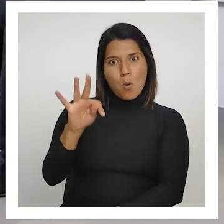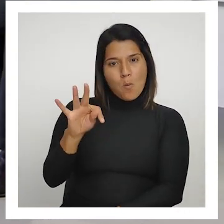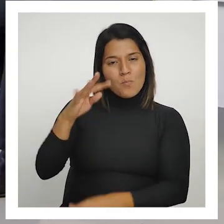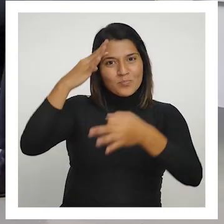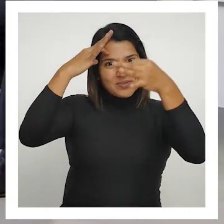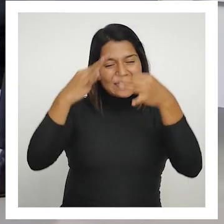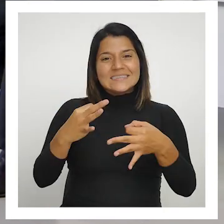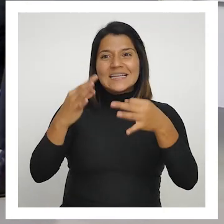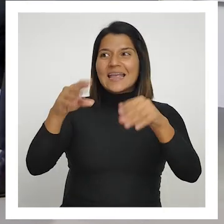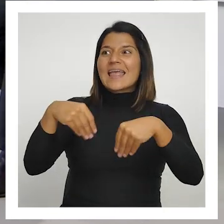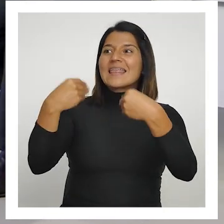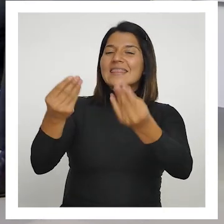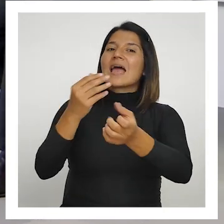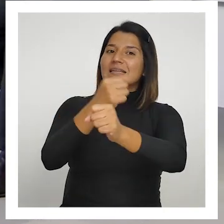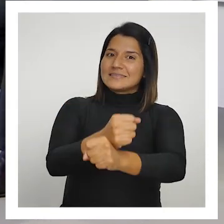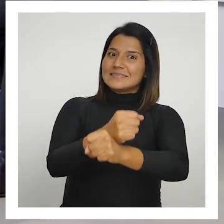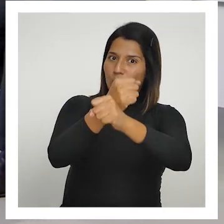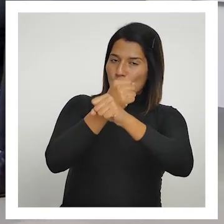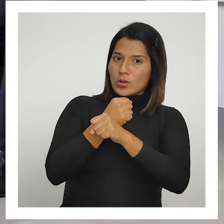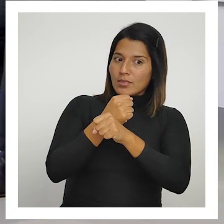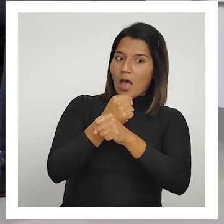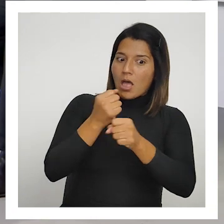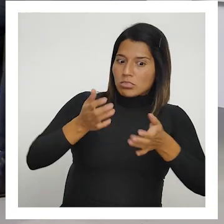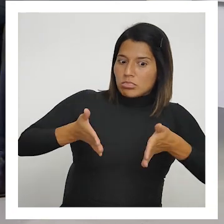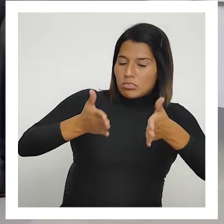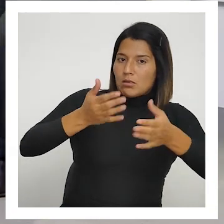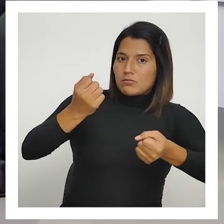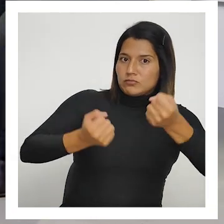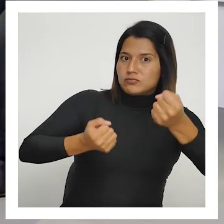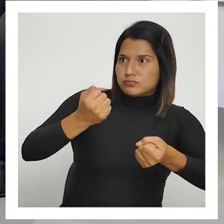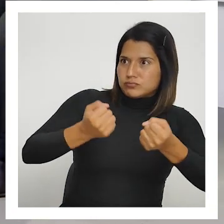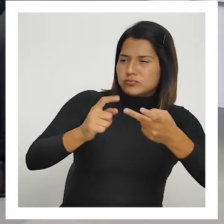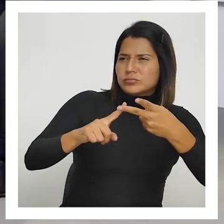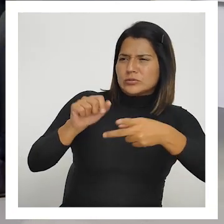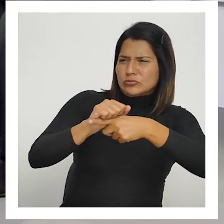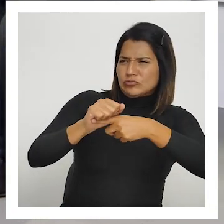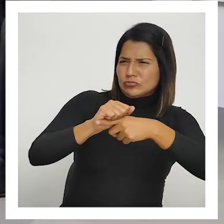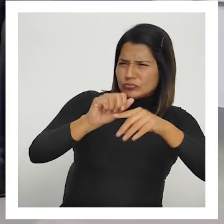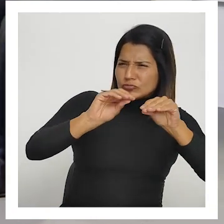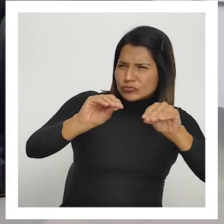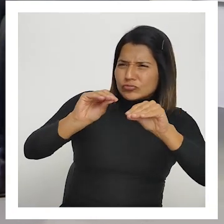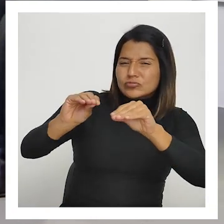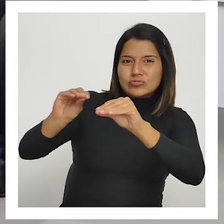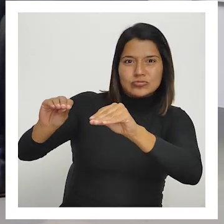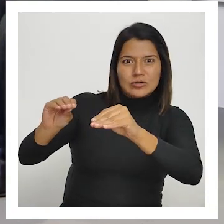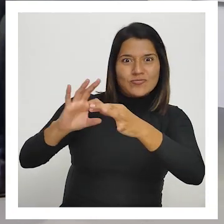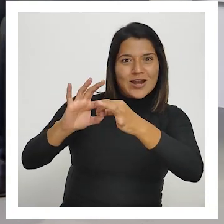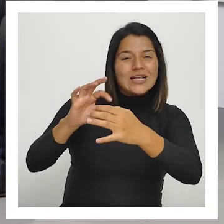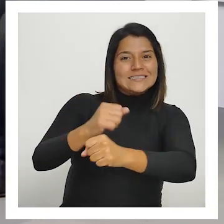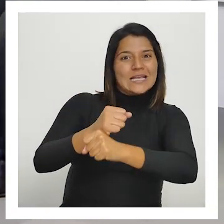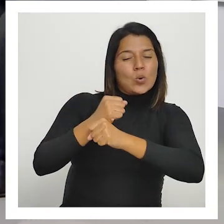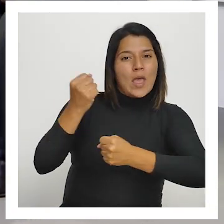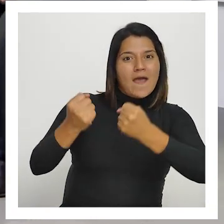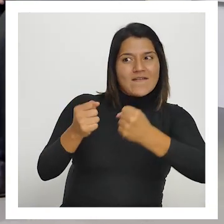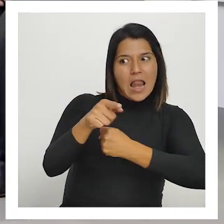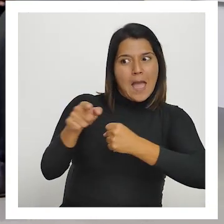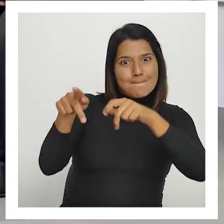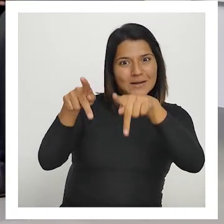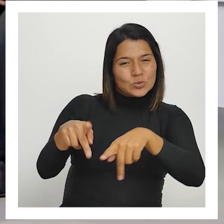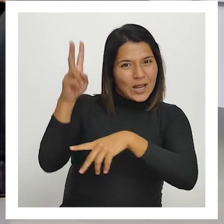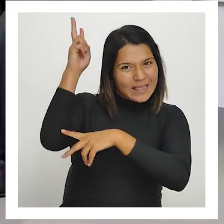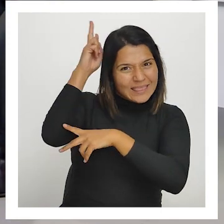dar seguridad vial, capacitación en seguridad vial a nuestros